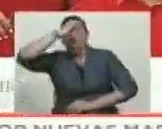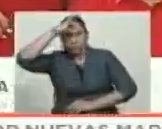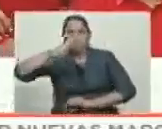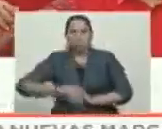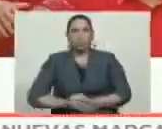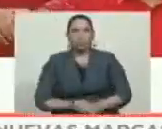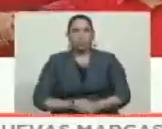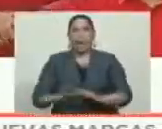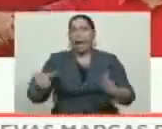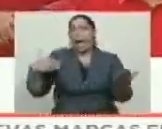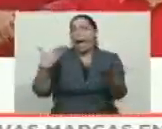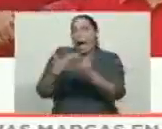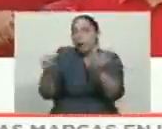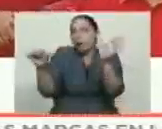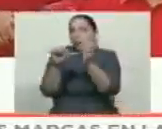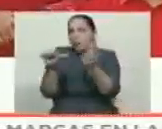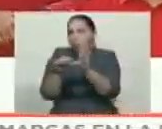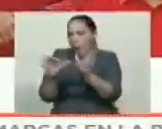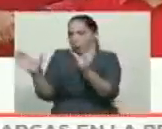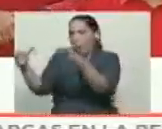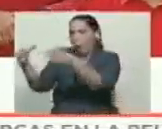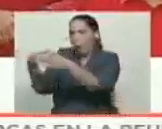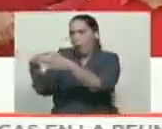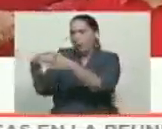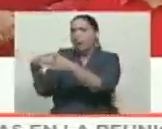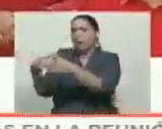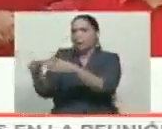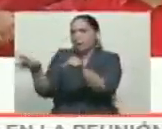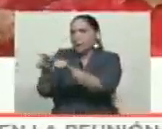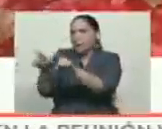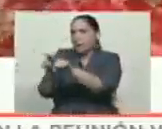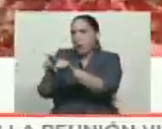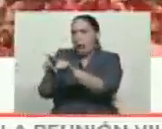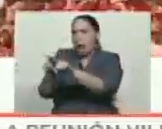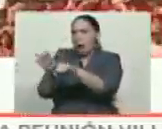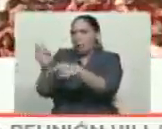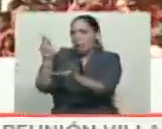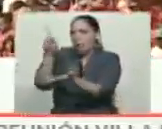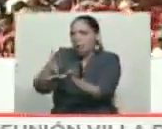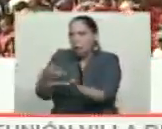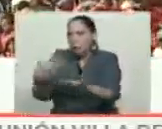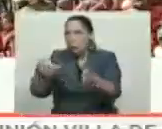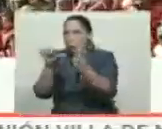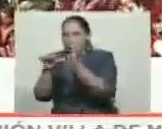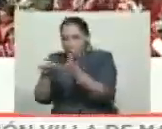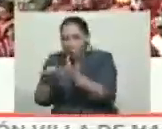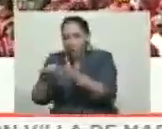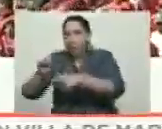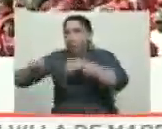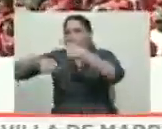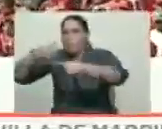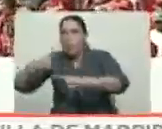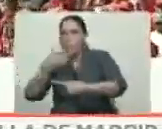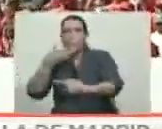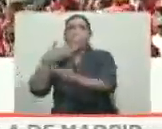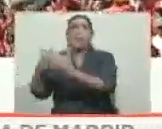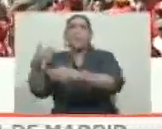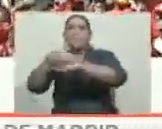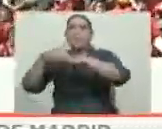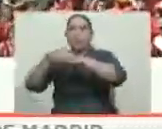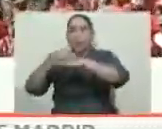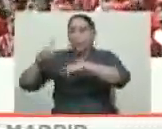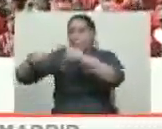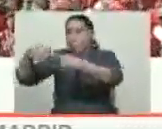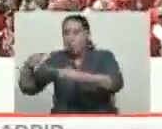hasta dónde ellos van a estirar su cuerda, hasta dónde van a llegar para después pedir perdón, para